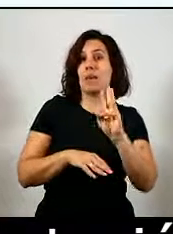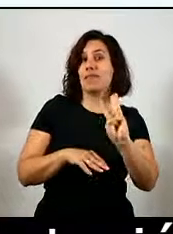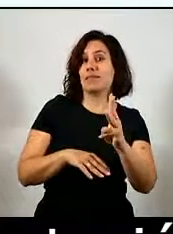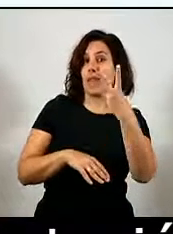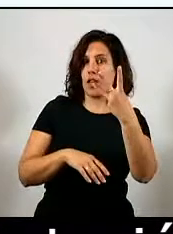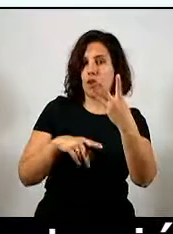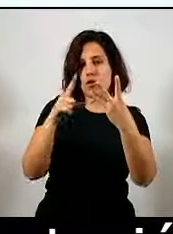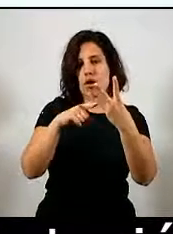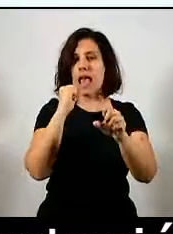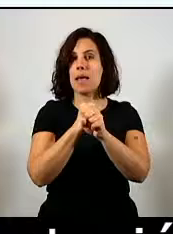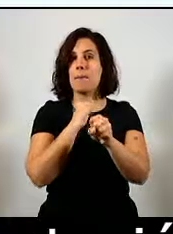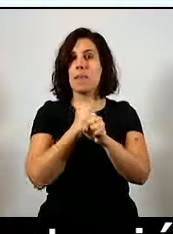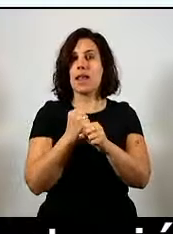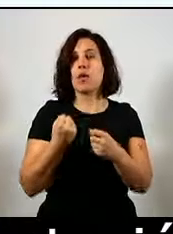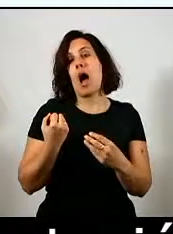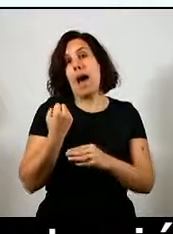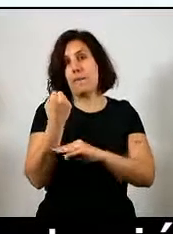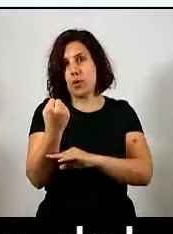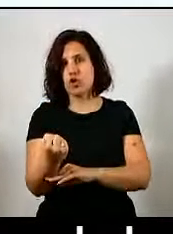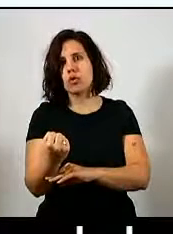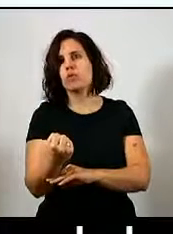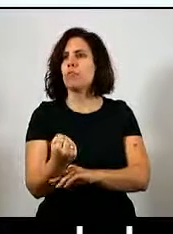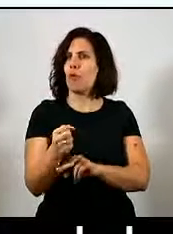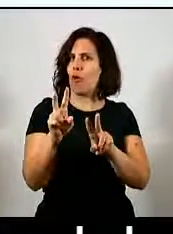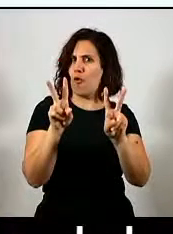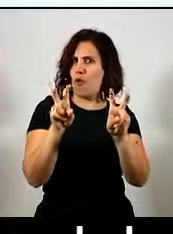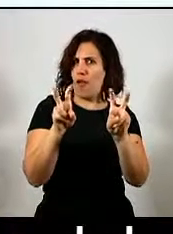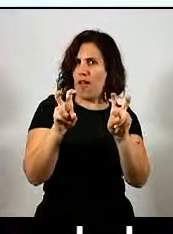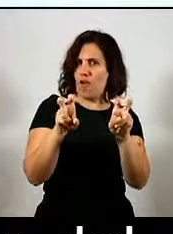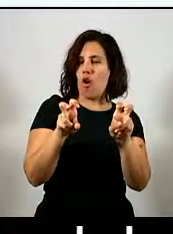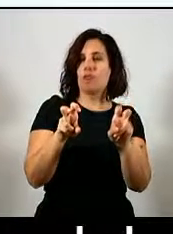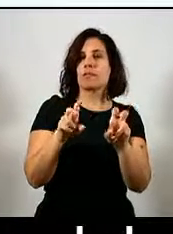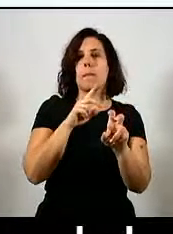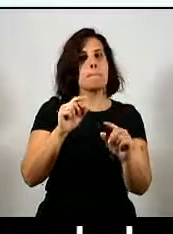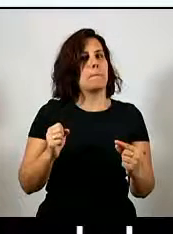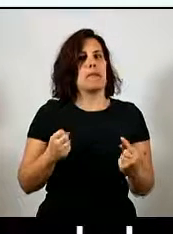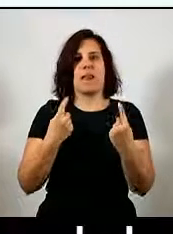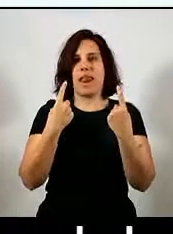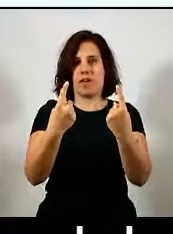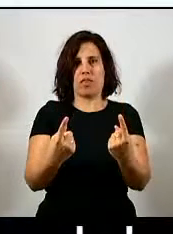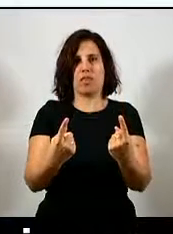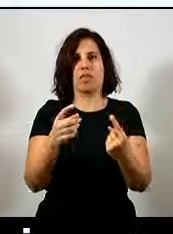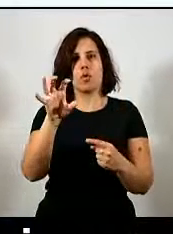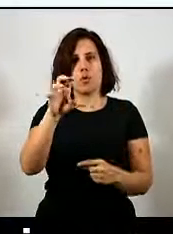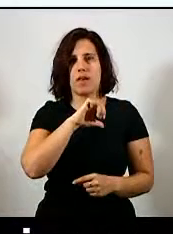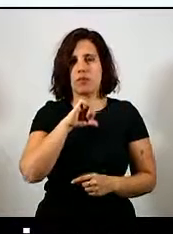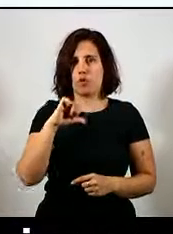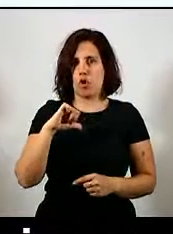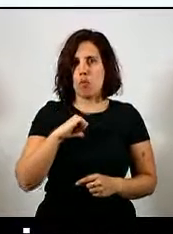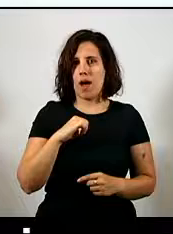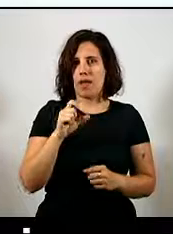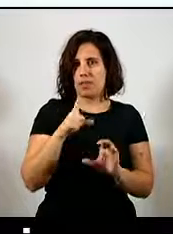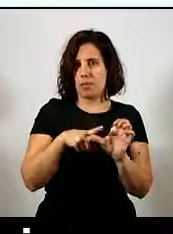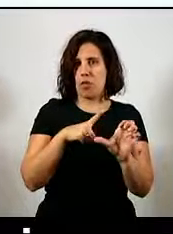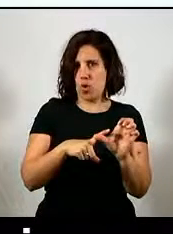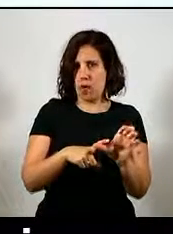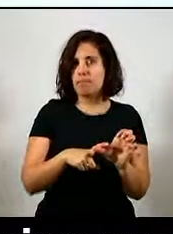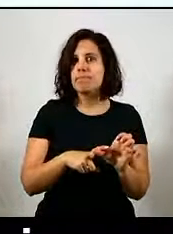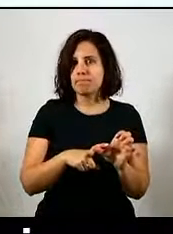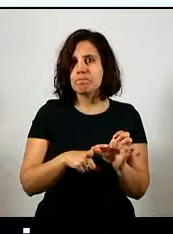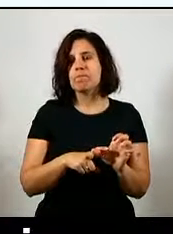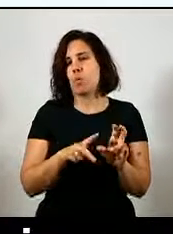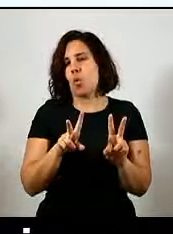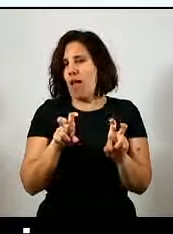empleo con apoyo, es muy novedoso. Se establece por primera vez este programa en la Comunidad Autónoma de Extremadura y